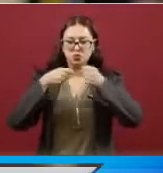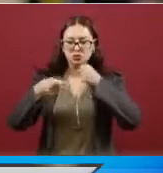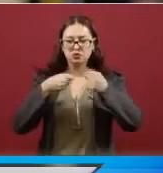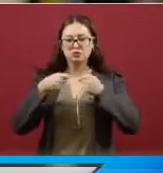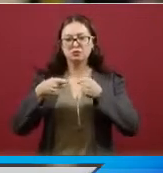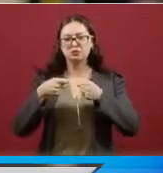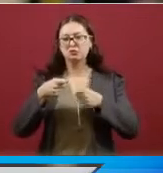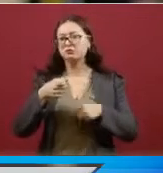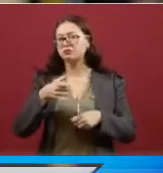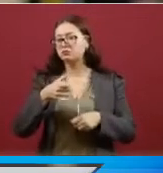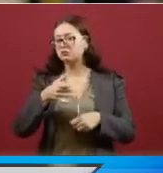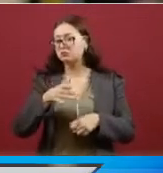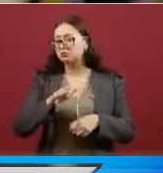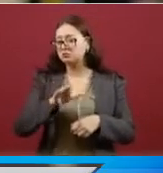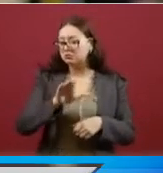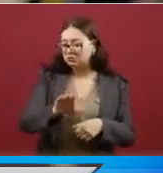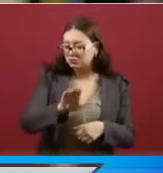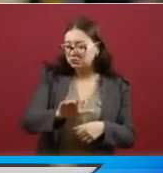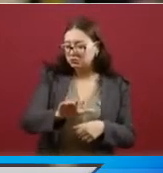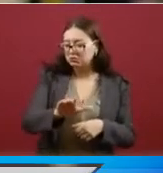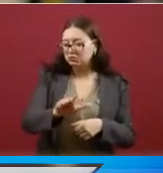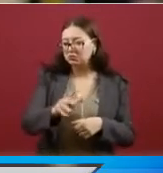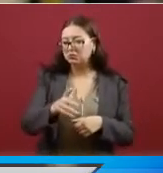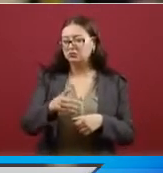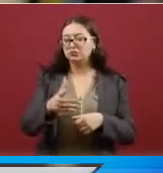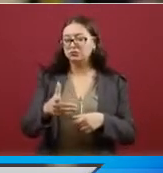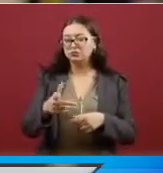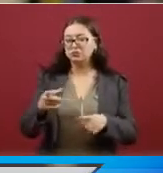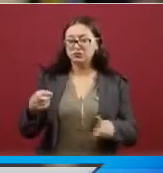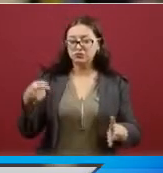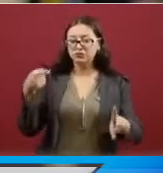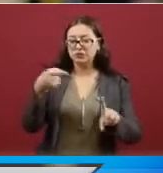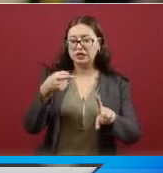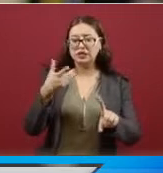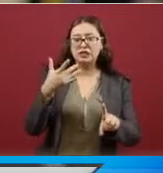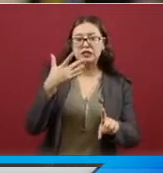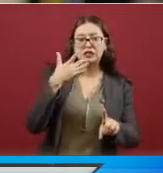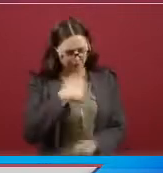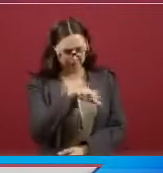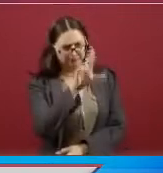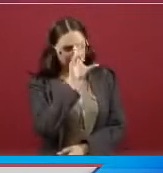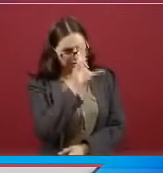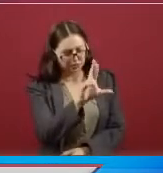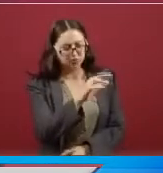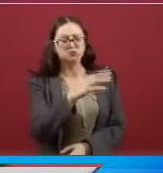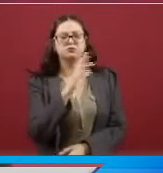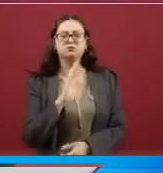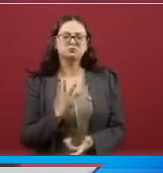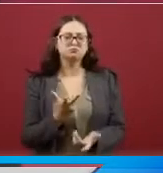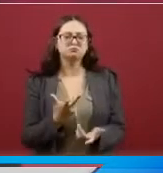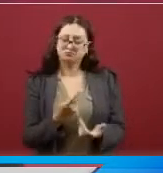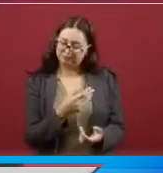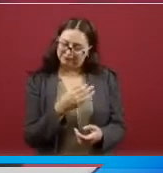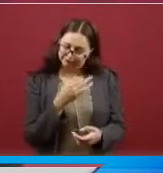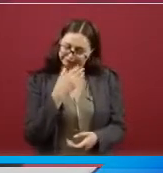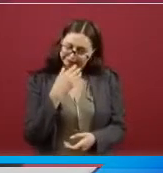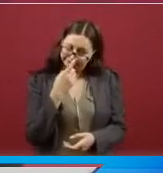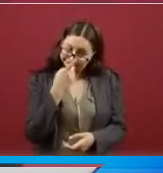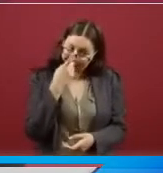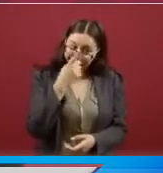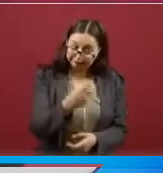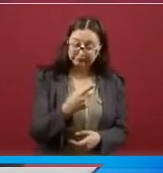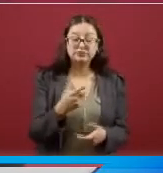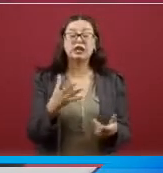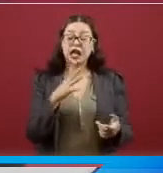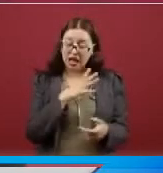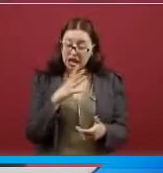¿Es sensato enderezar estos adjetivos como fifí, como conservadores? Existe una prensa